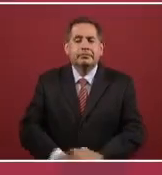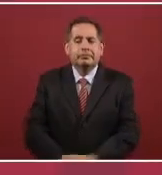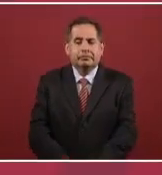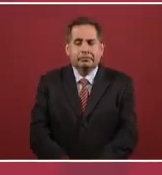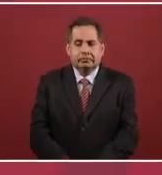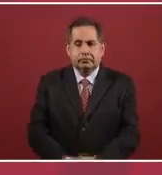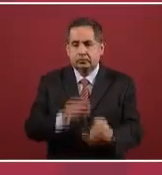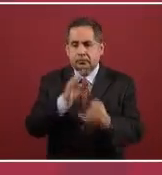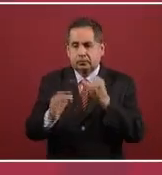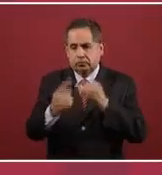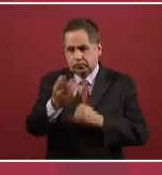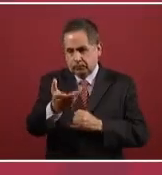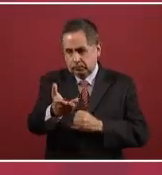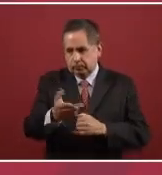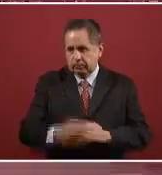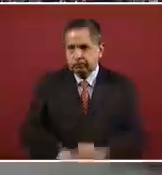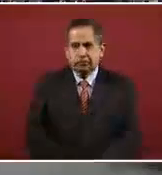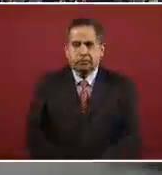Una más.